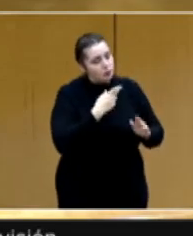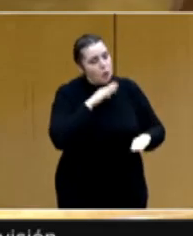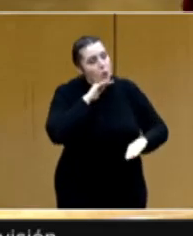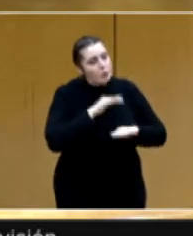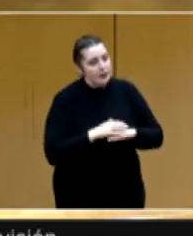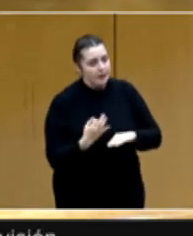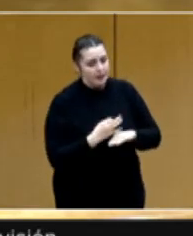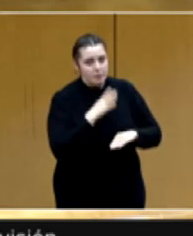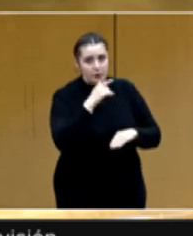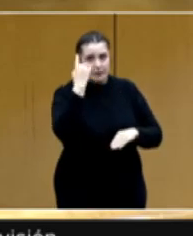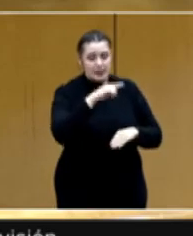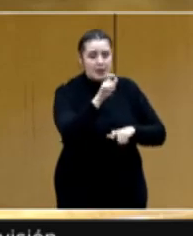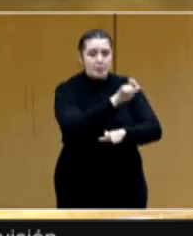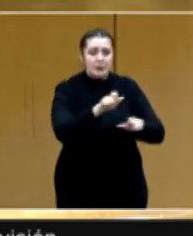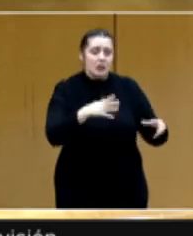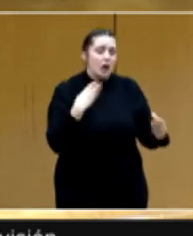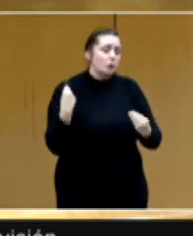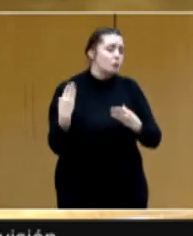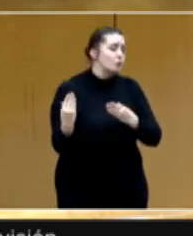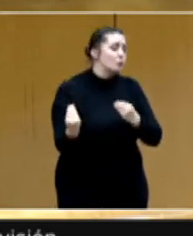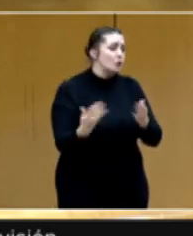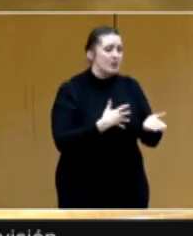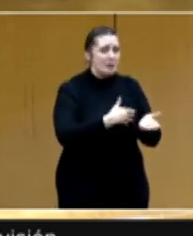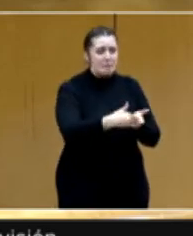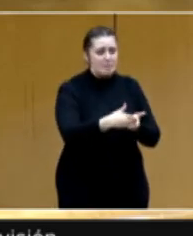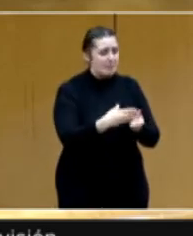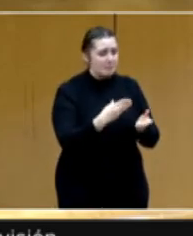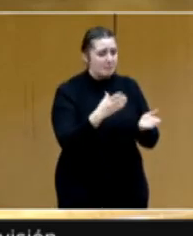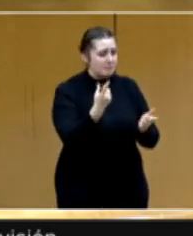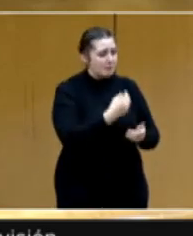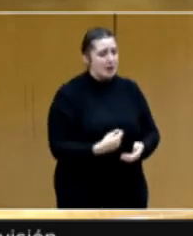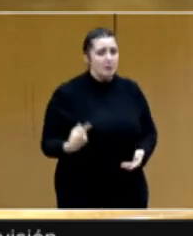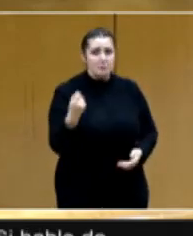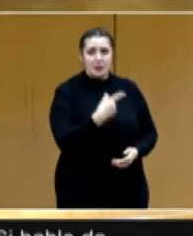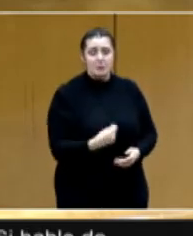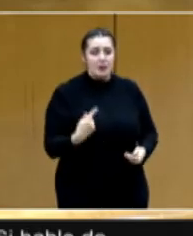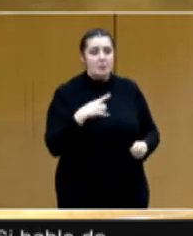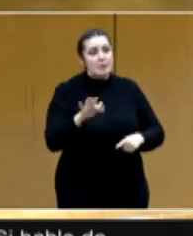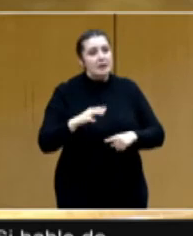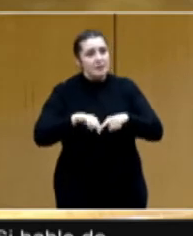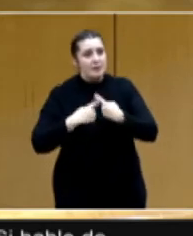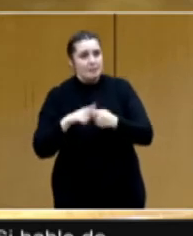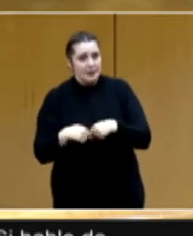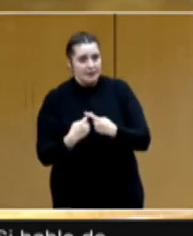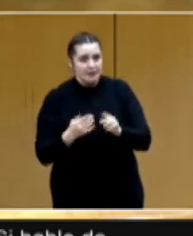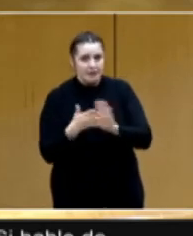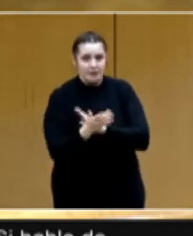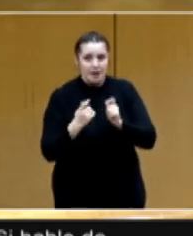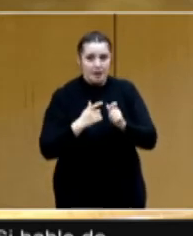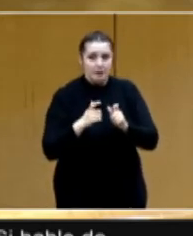sé que hay decenas de miles de personas y familiares con lo cual son muchos más decenas de